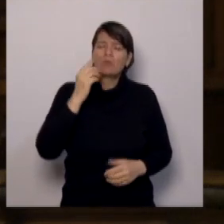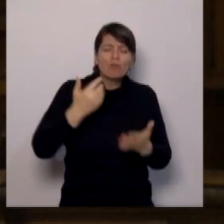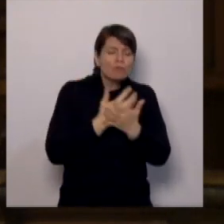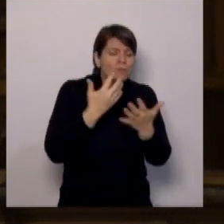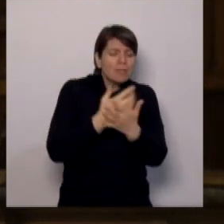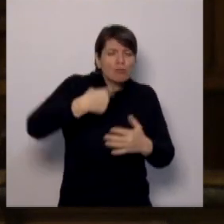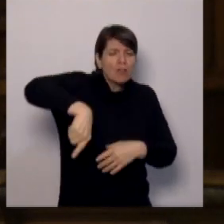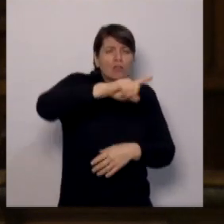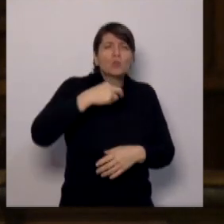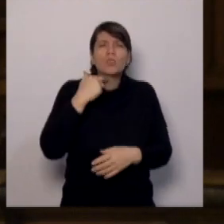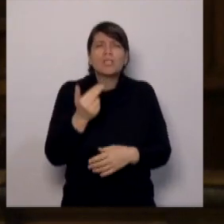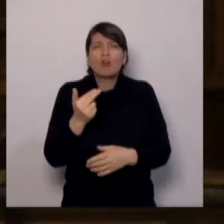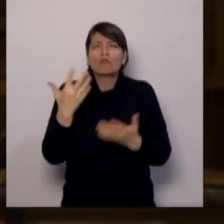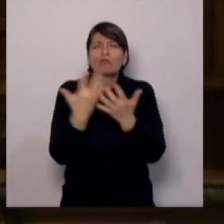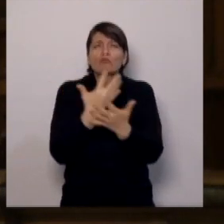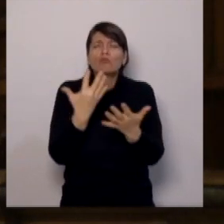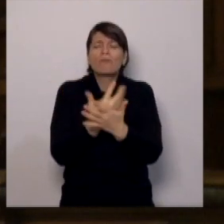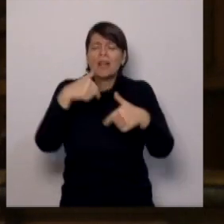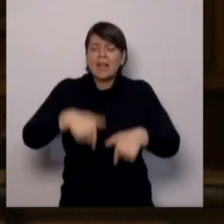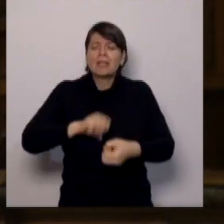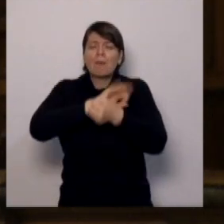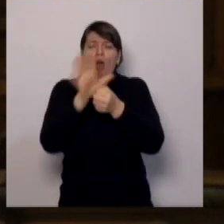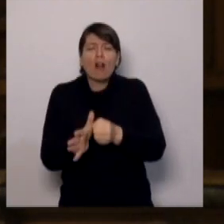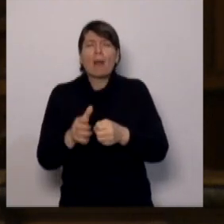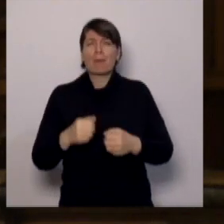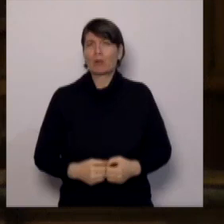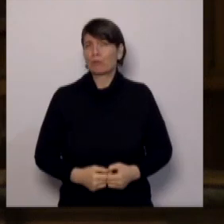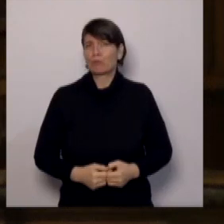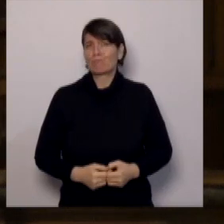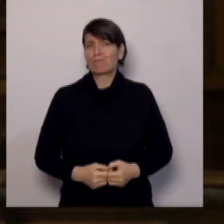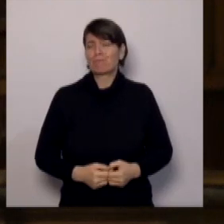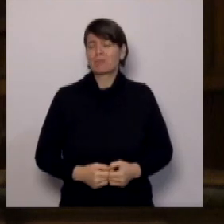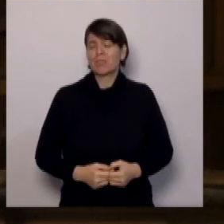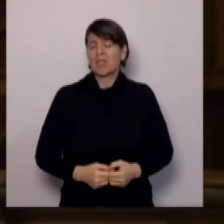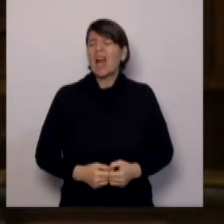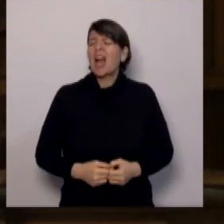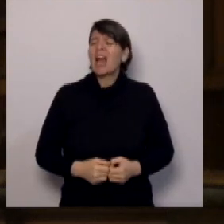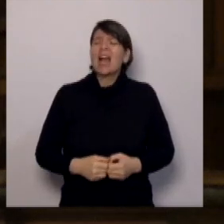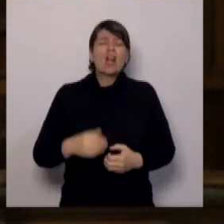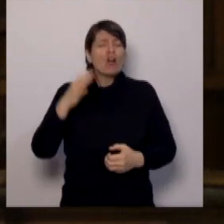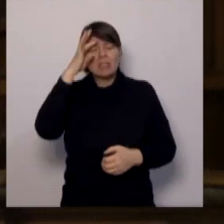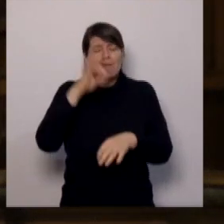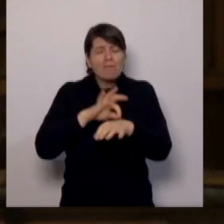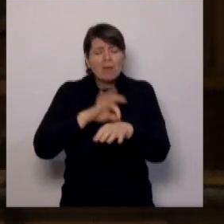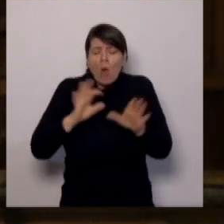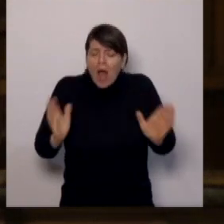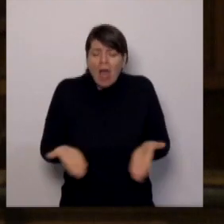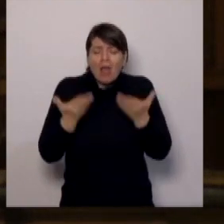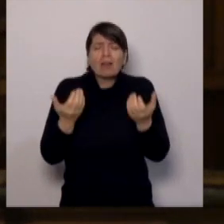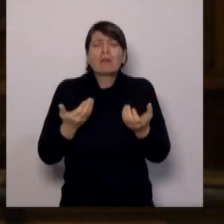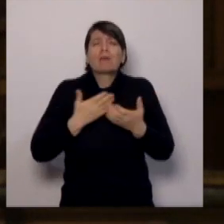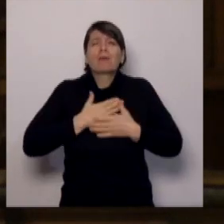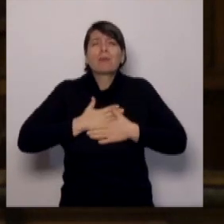la aflicción de tus hijos que padecen esta pandemia. Alivia el dolor de los